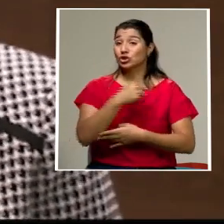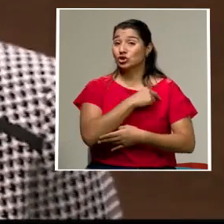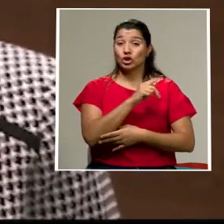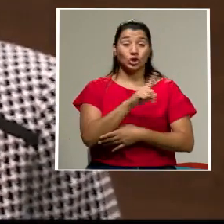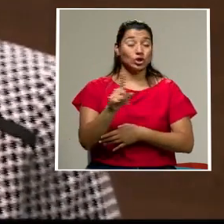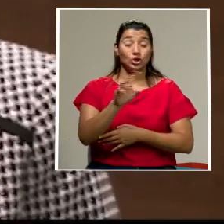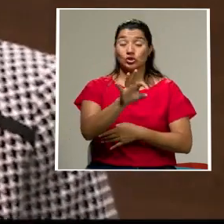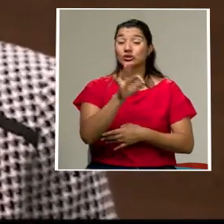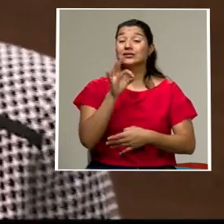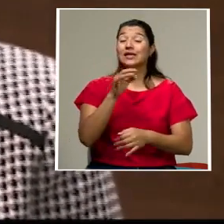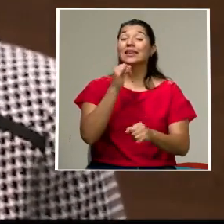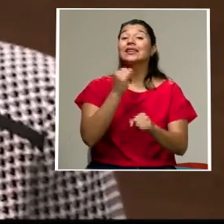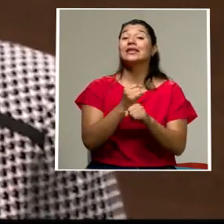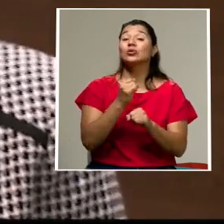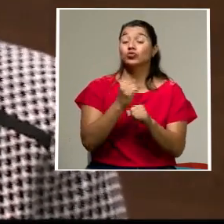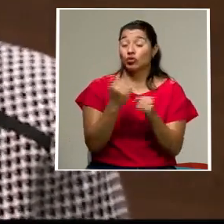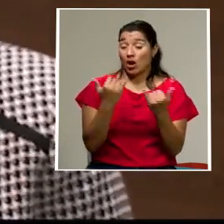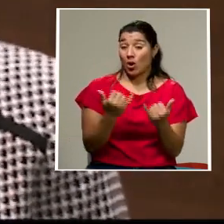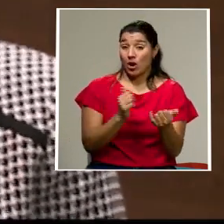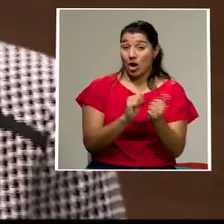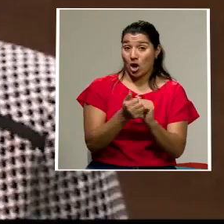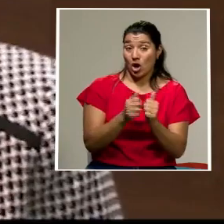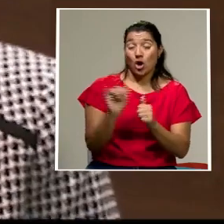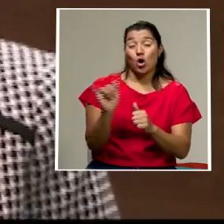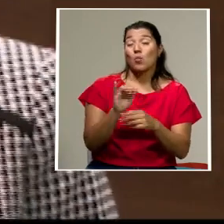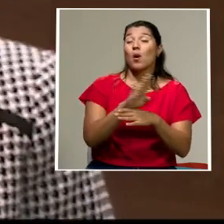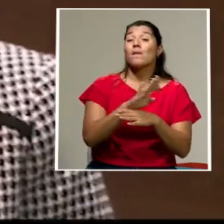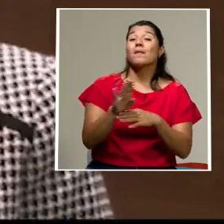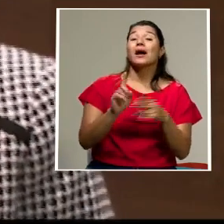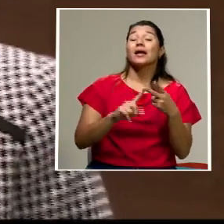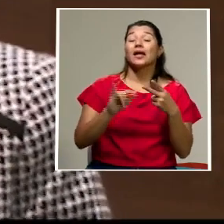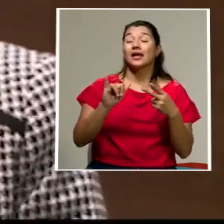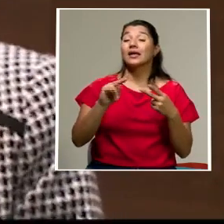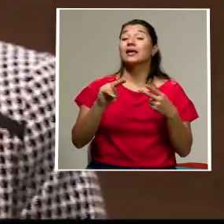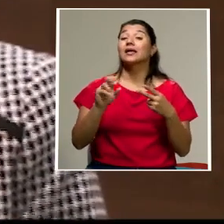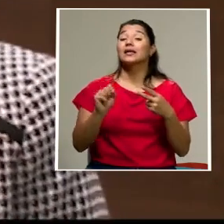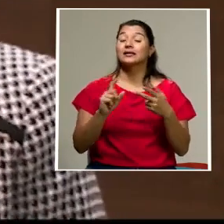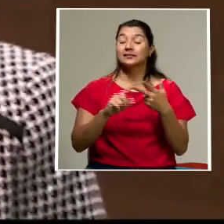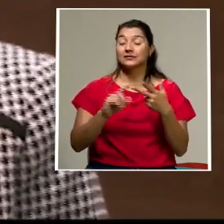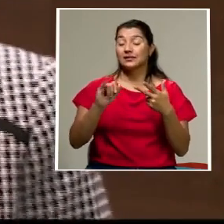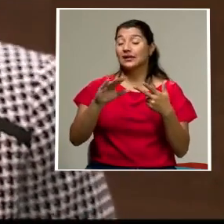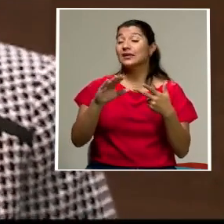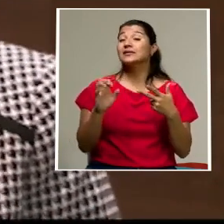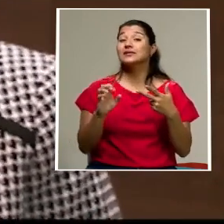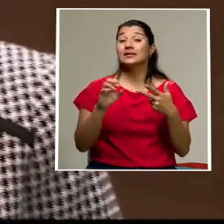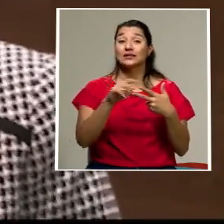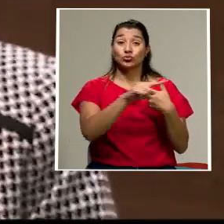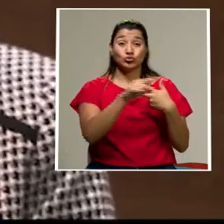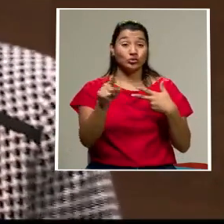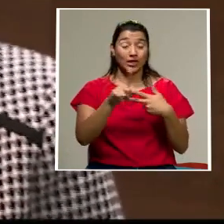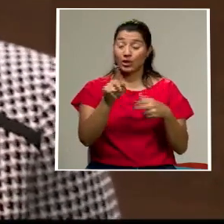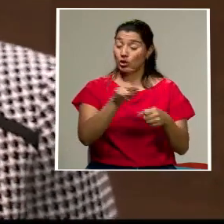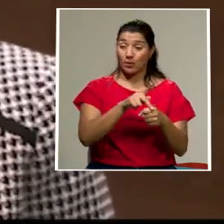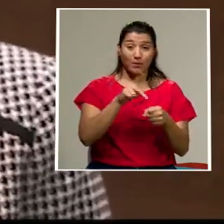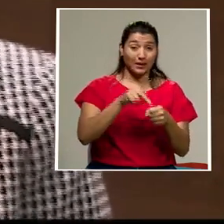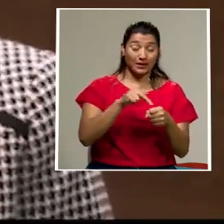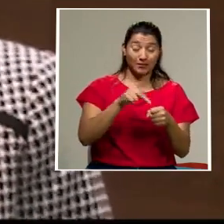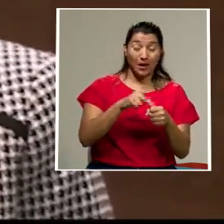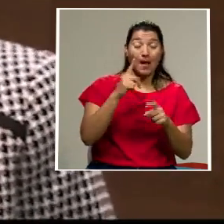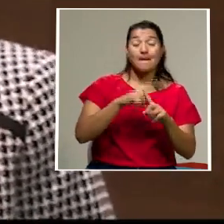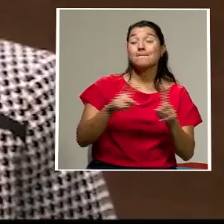en competencia, llámese los bancos, llámese el INSS, llámese el ICE. Entonces, esas quedan por fuera, pero el resto de las instituciones de todo el